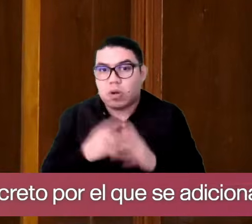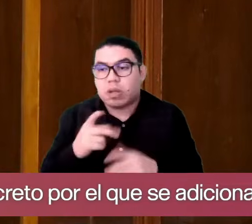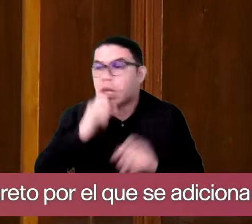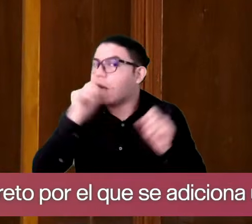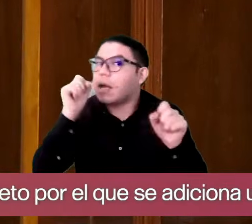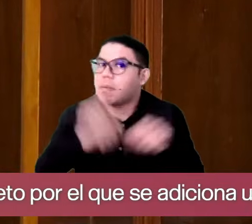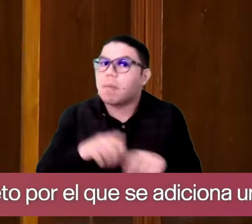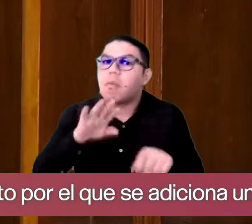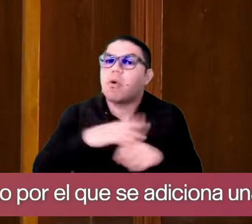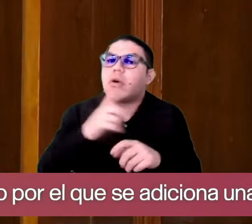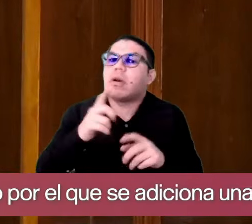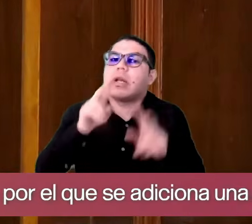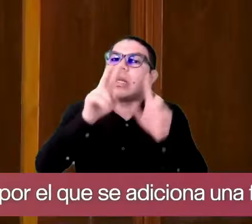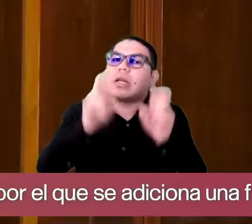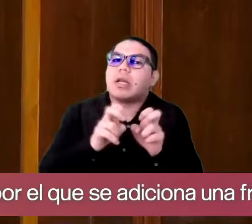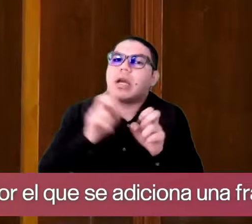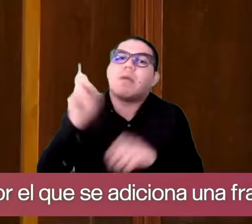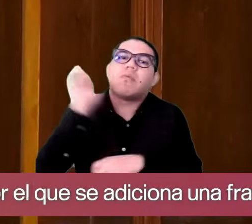feminicidio.